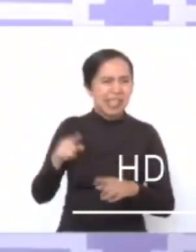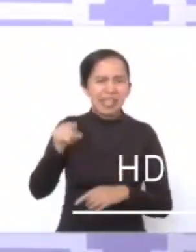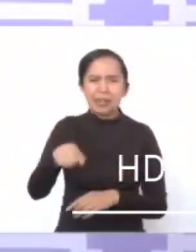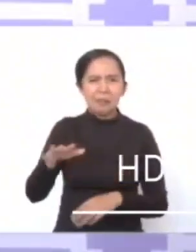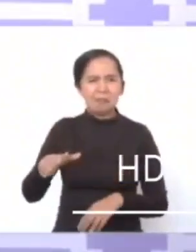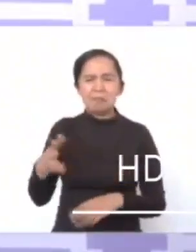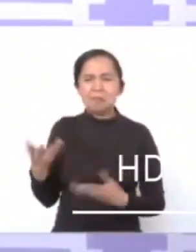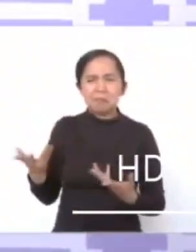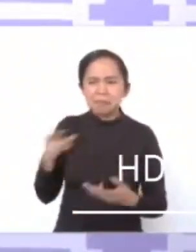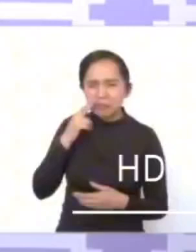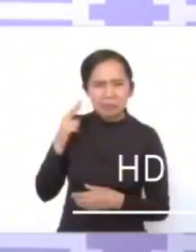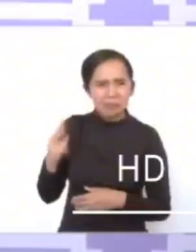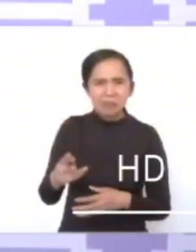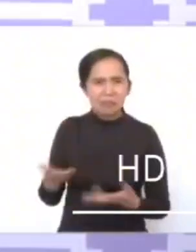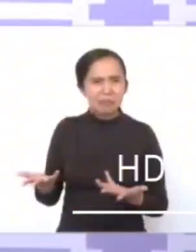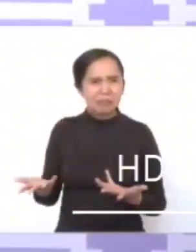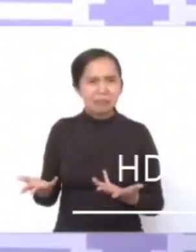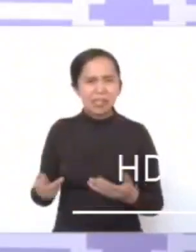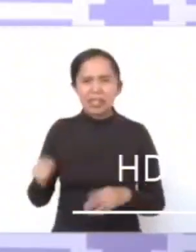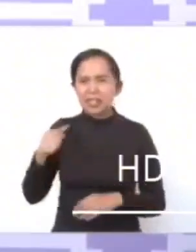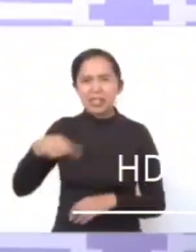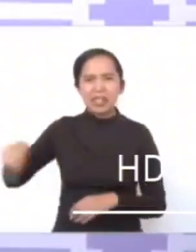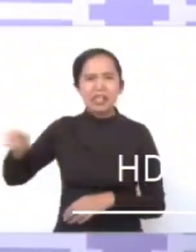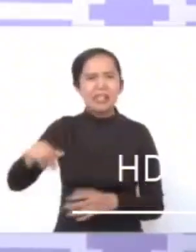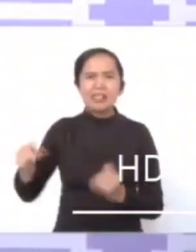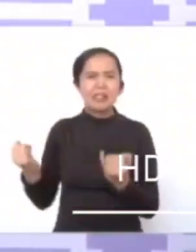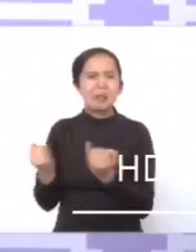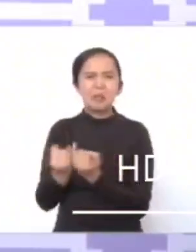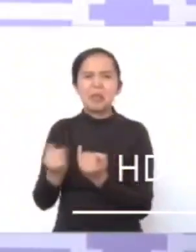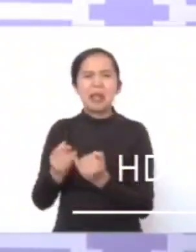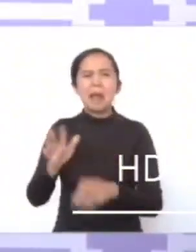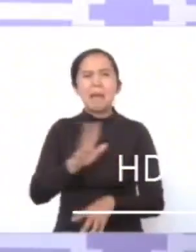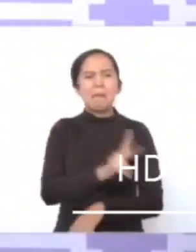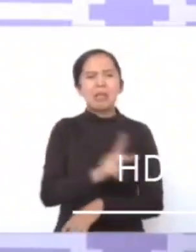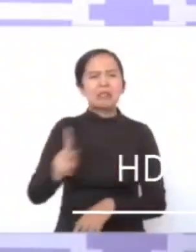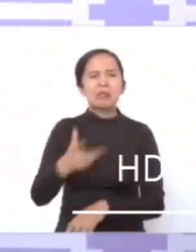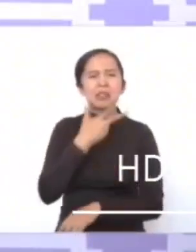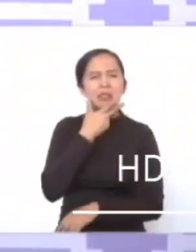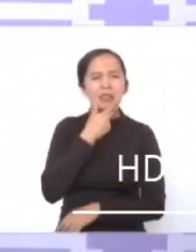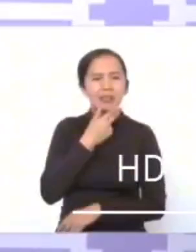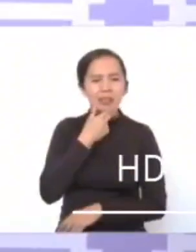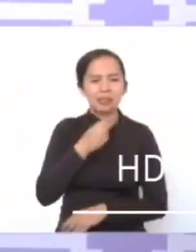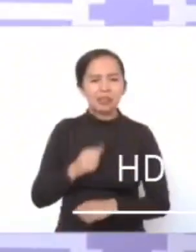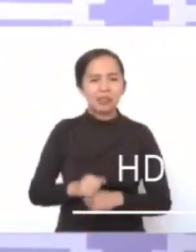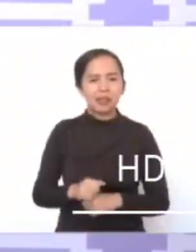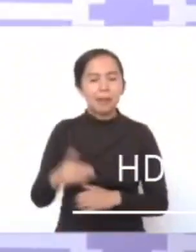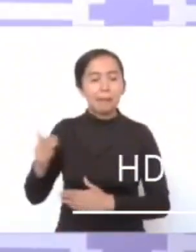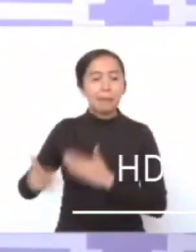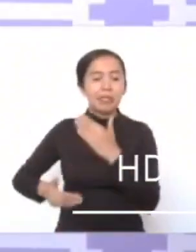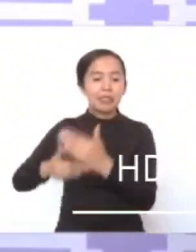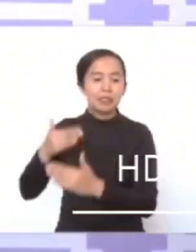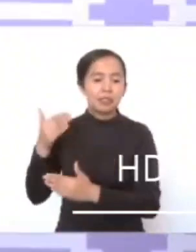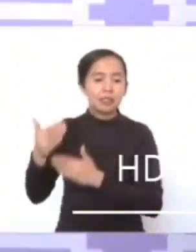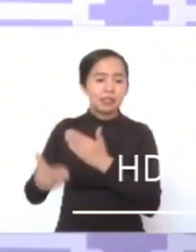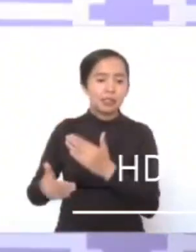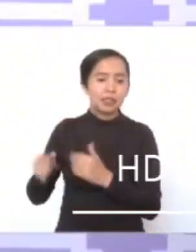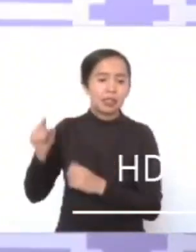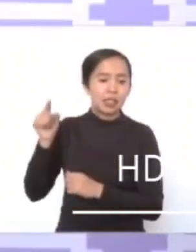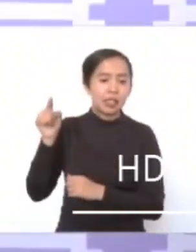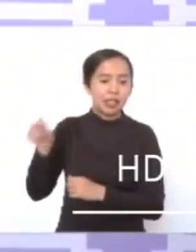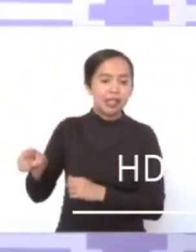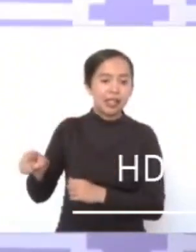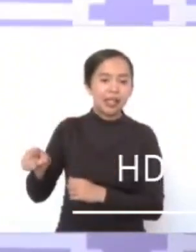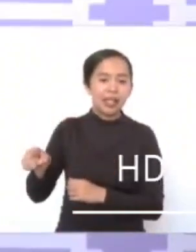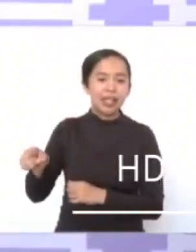las ganen igual que los demás, igual que los hombres. Y se fue abriendo paso, y la primera vez